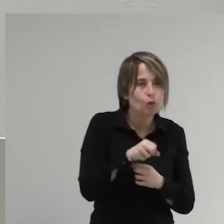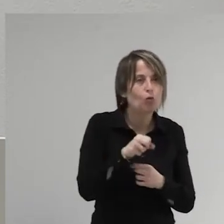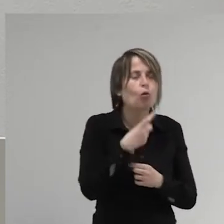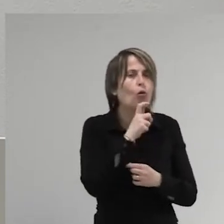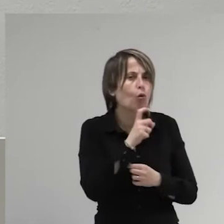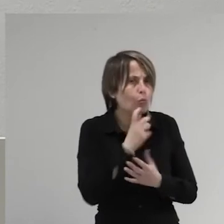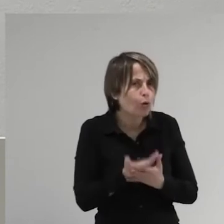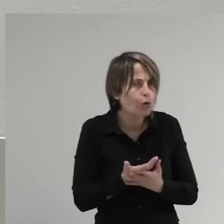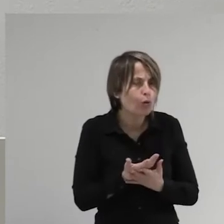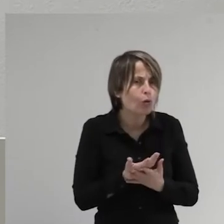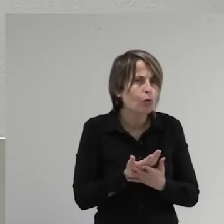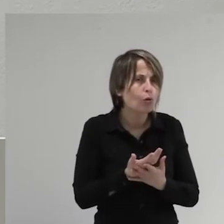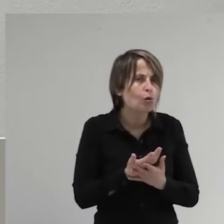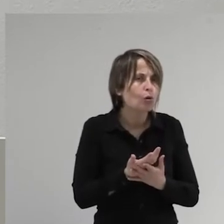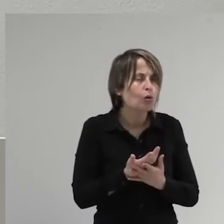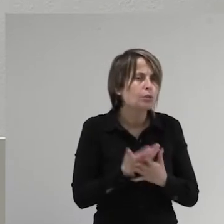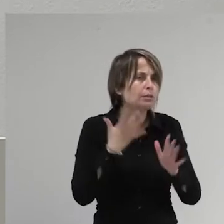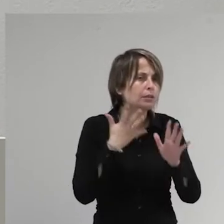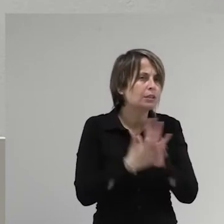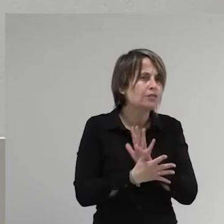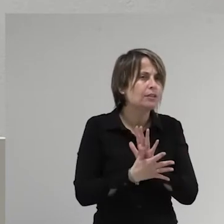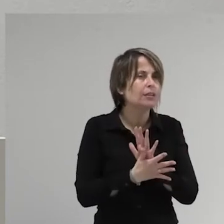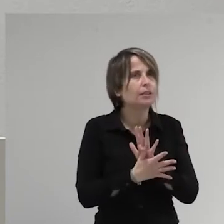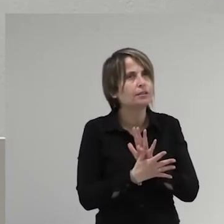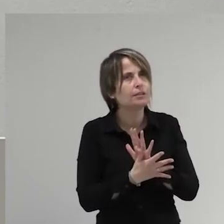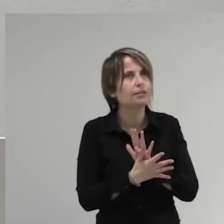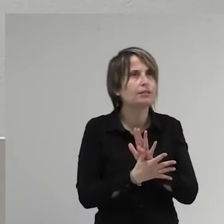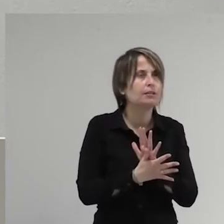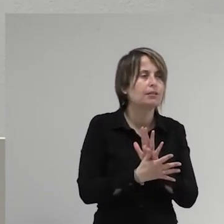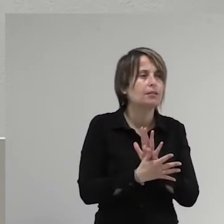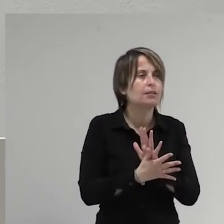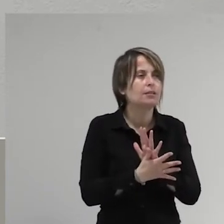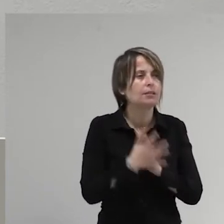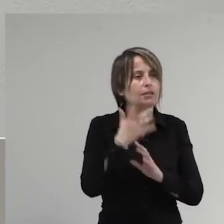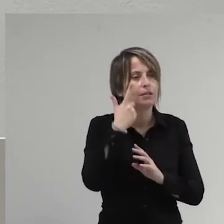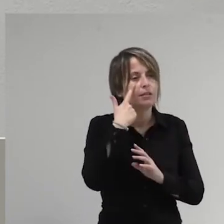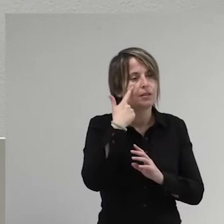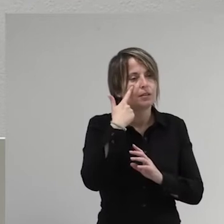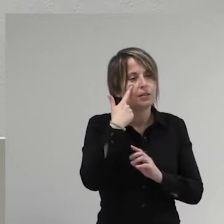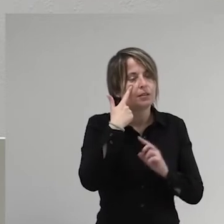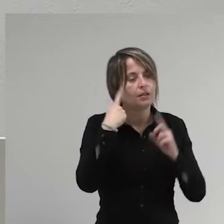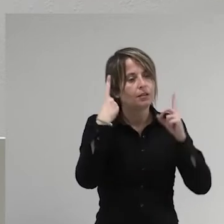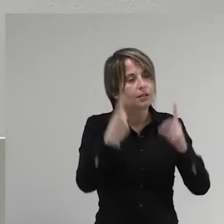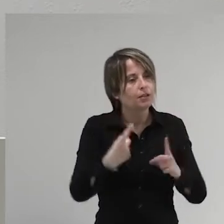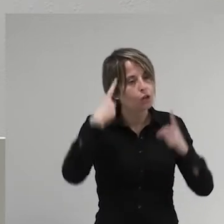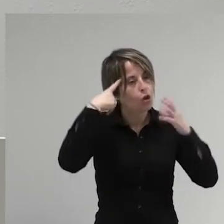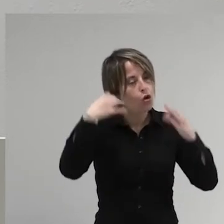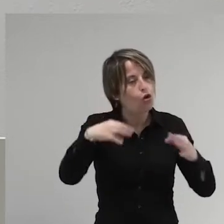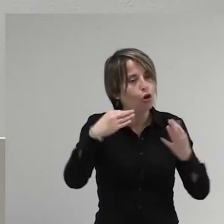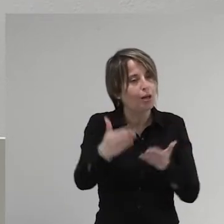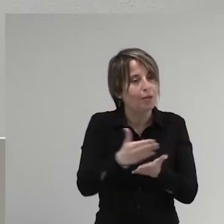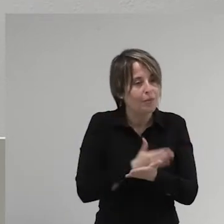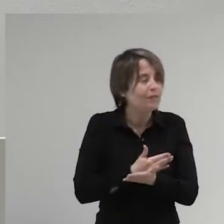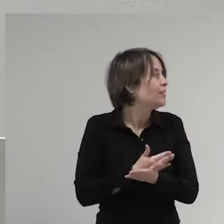no perdiendo, digamos, no, no, o sea, manteniendo la lógica de beneficio.